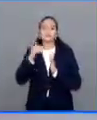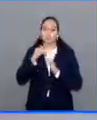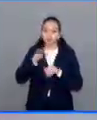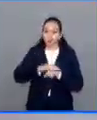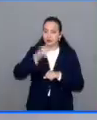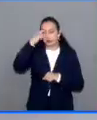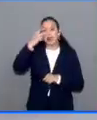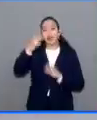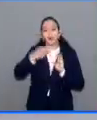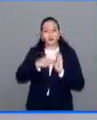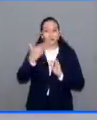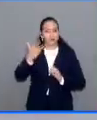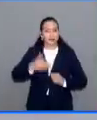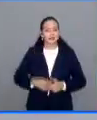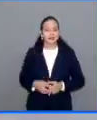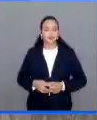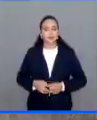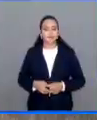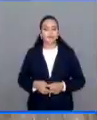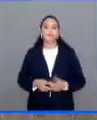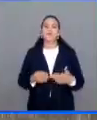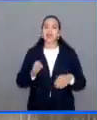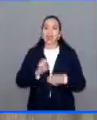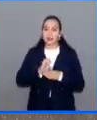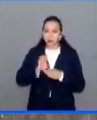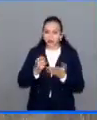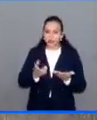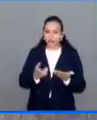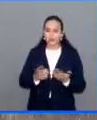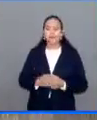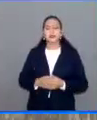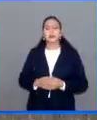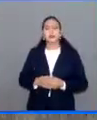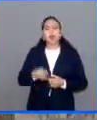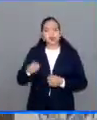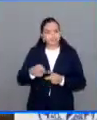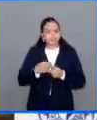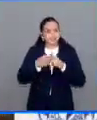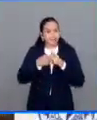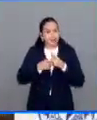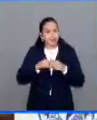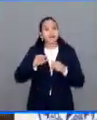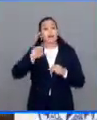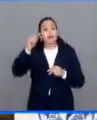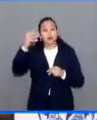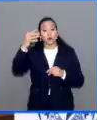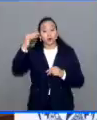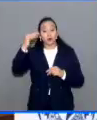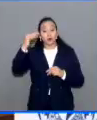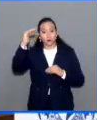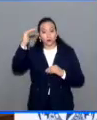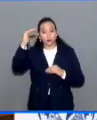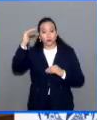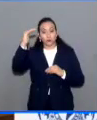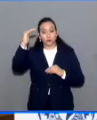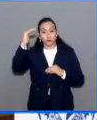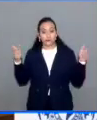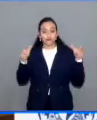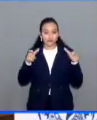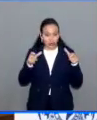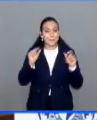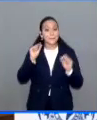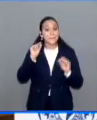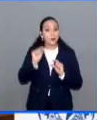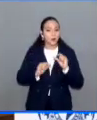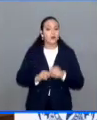2050, a partir de donde comenzará a descender. Así lo advirtió el rector de la UNAM,